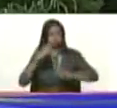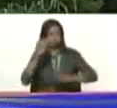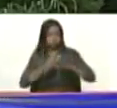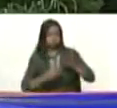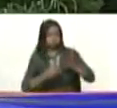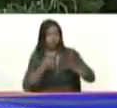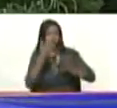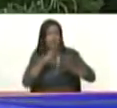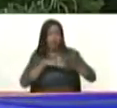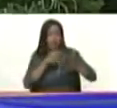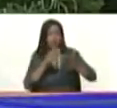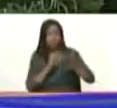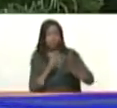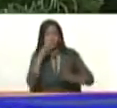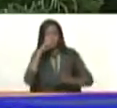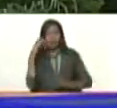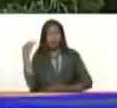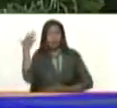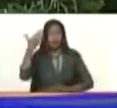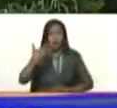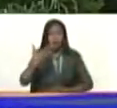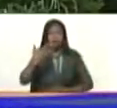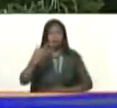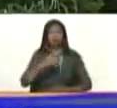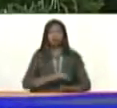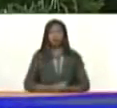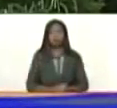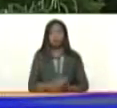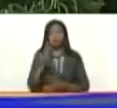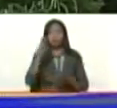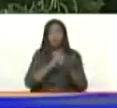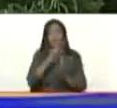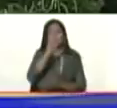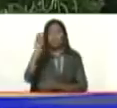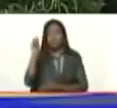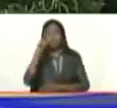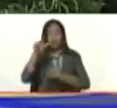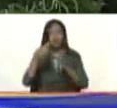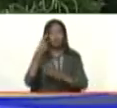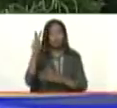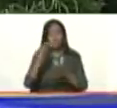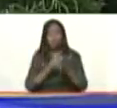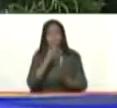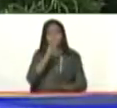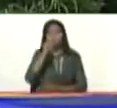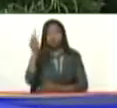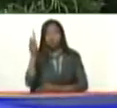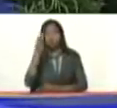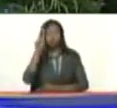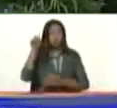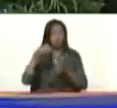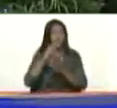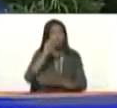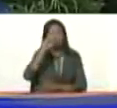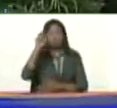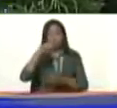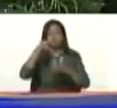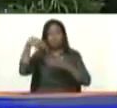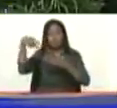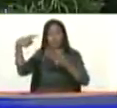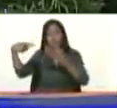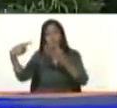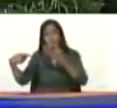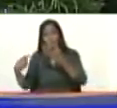agenda para los años que están por venir, 2020, 2021, 2022, 2023,